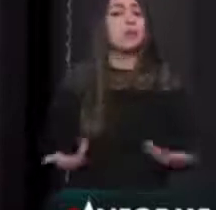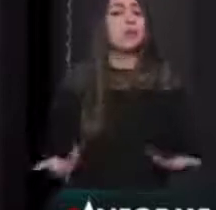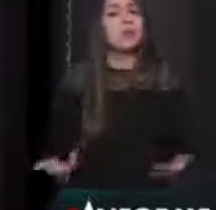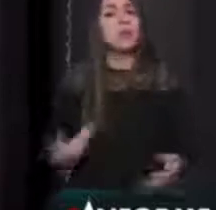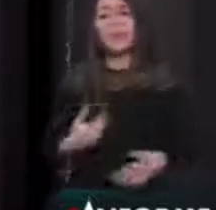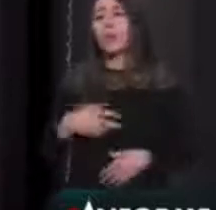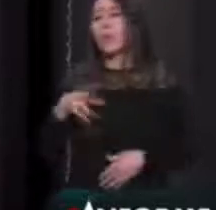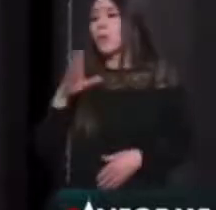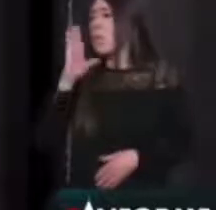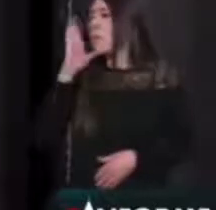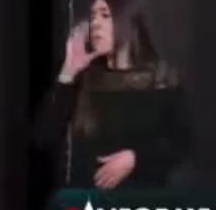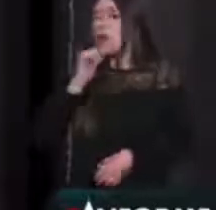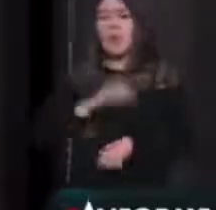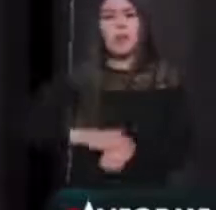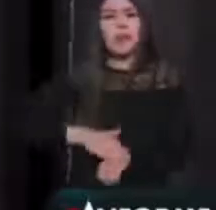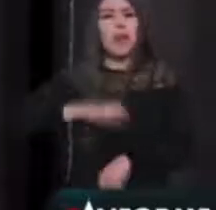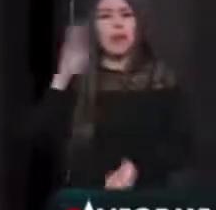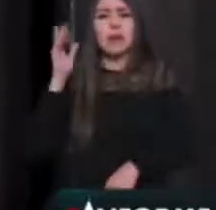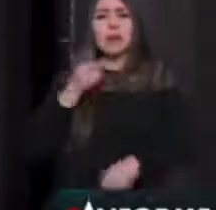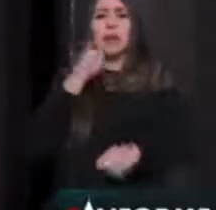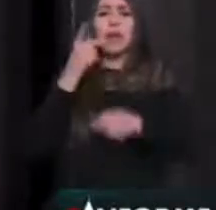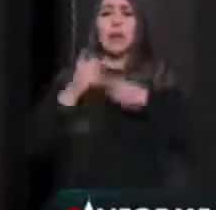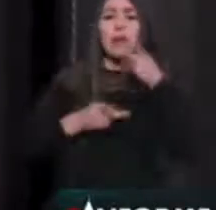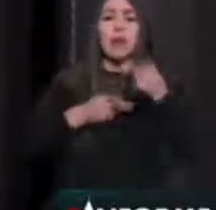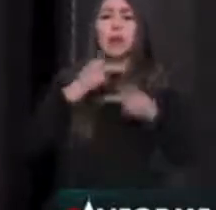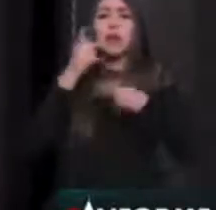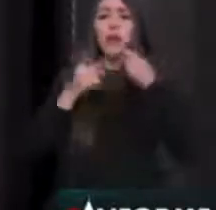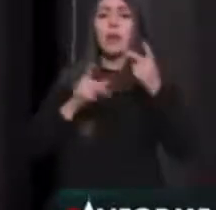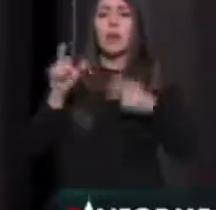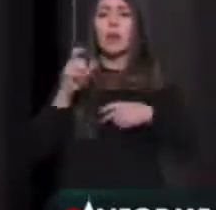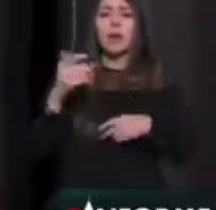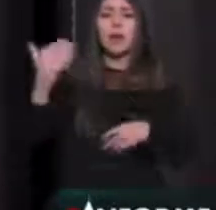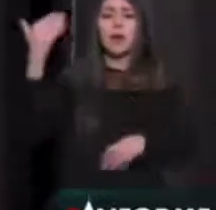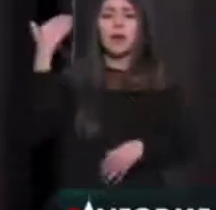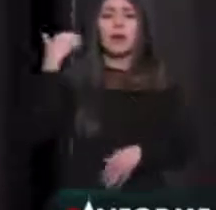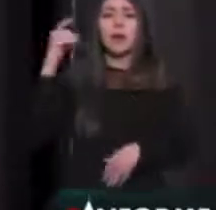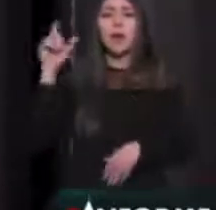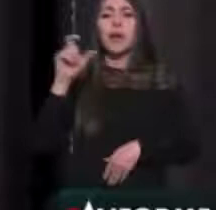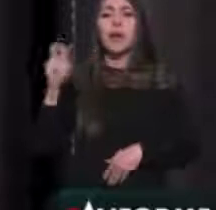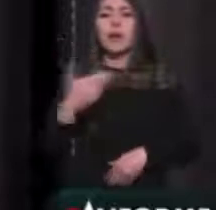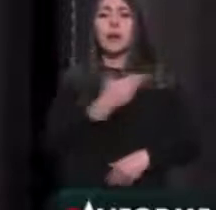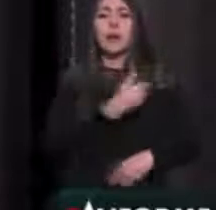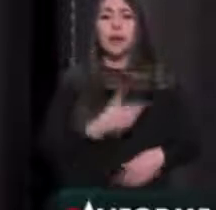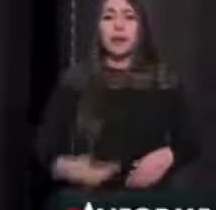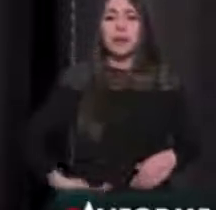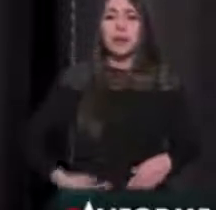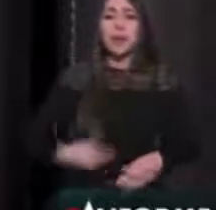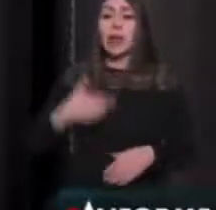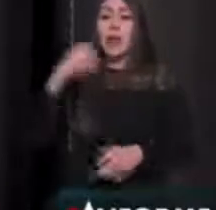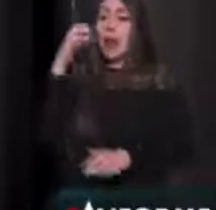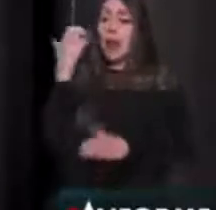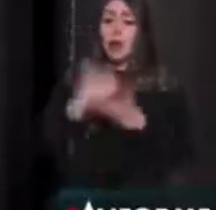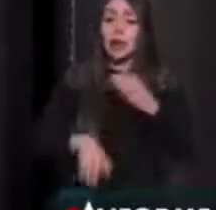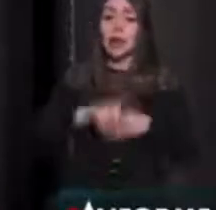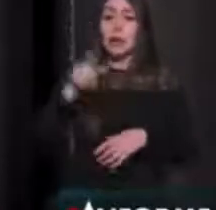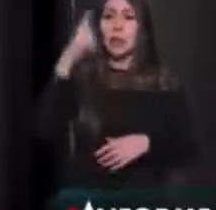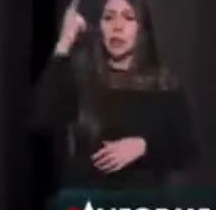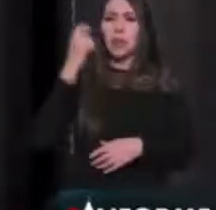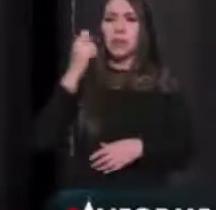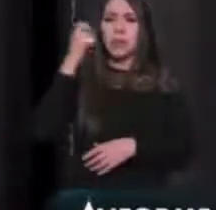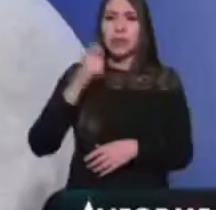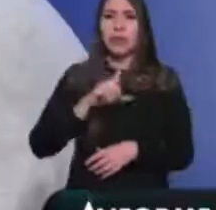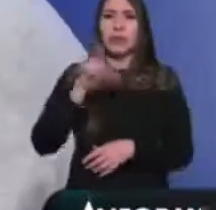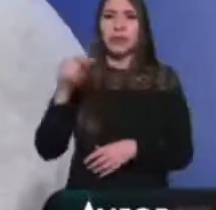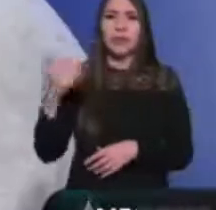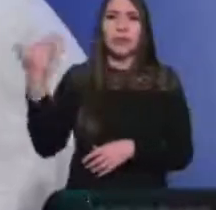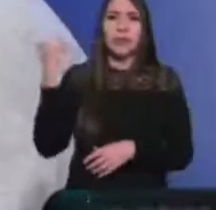todo un discurso que habló sobre cuando termine su mandato, que se jubilará. Bueno, durante el fin de semana